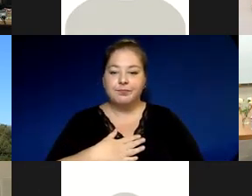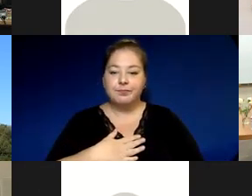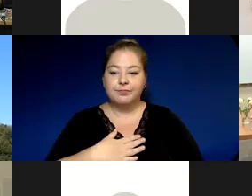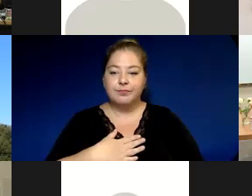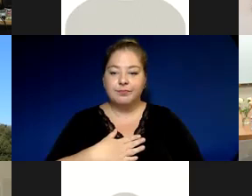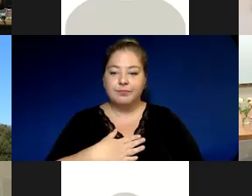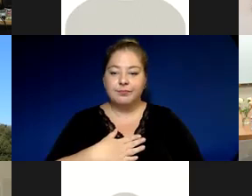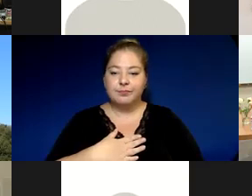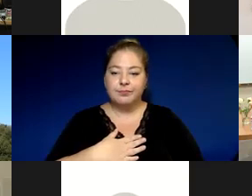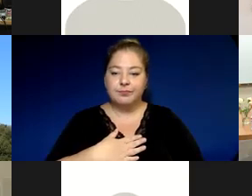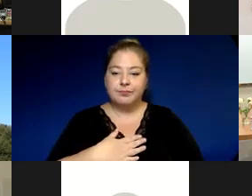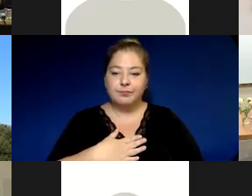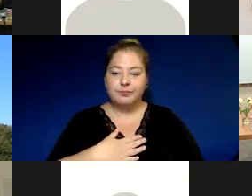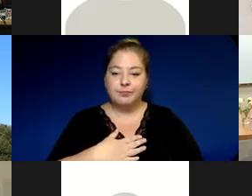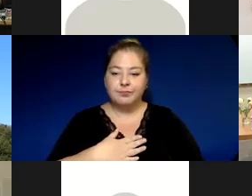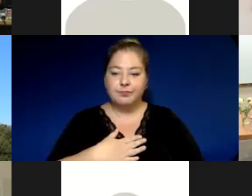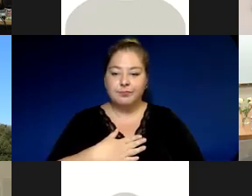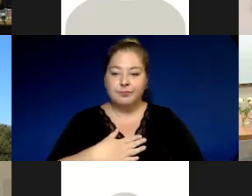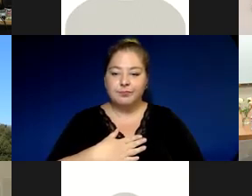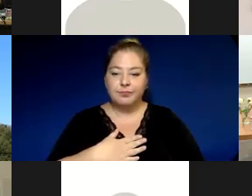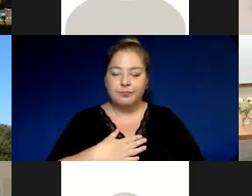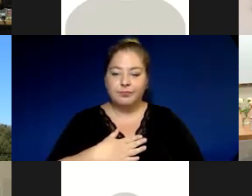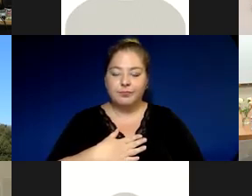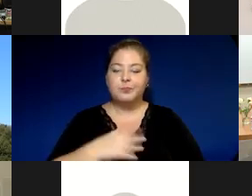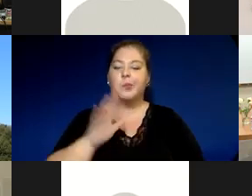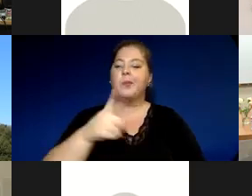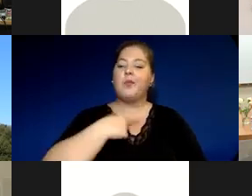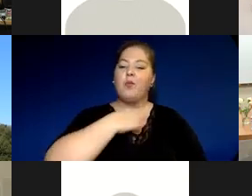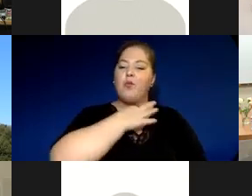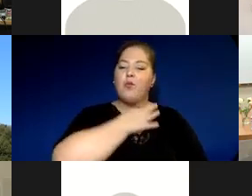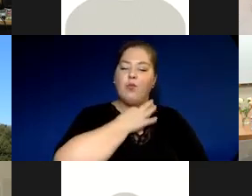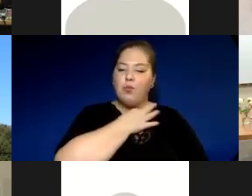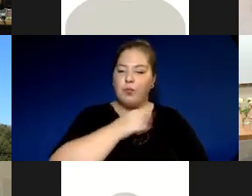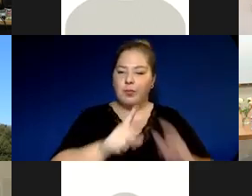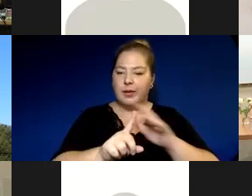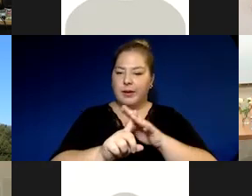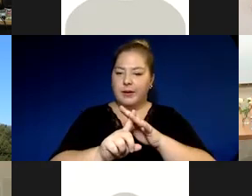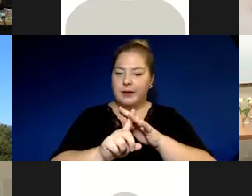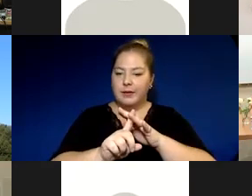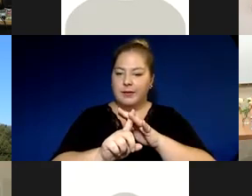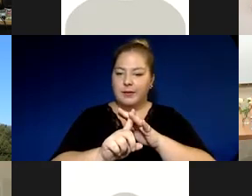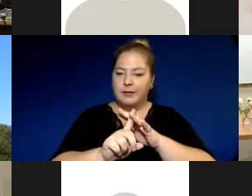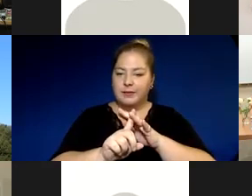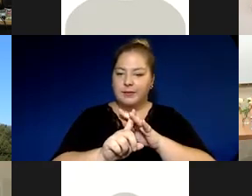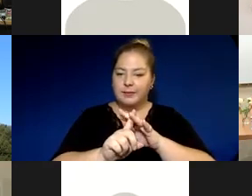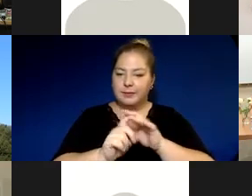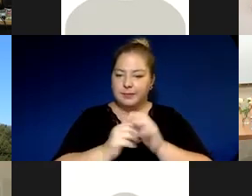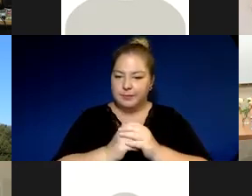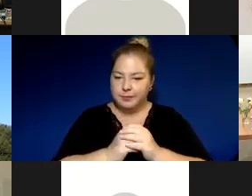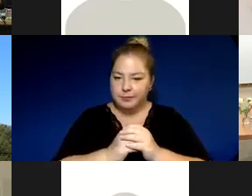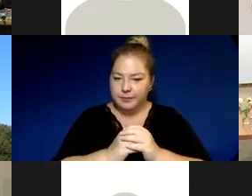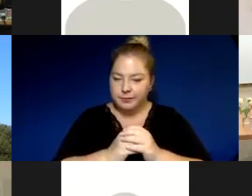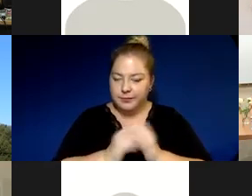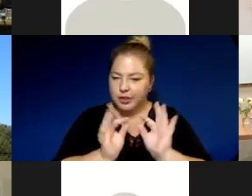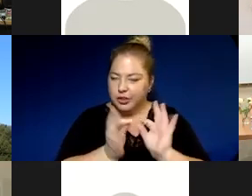establecieron para estar lo más cautos posibles, para asegurarnos de que las personas no estén allí en caso de que se